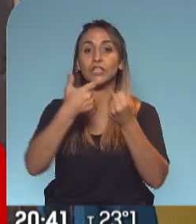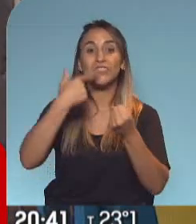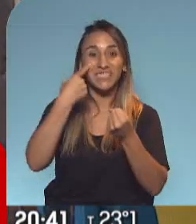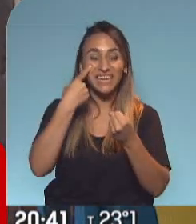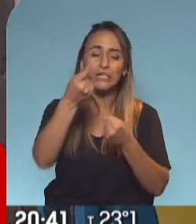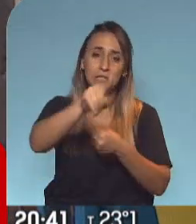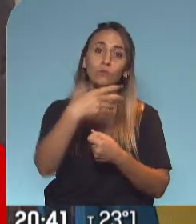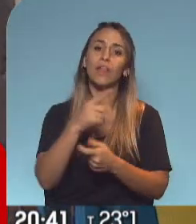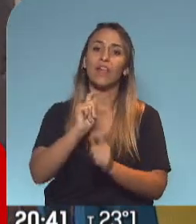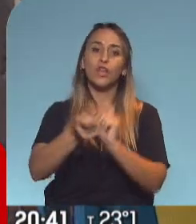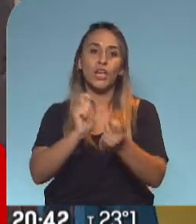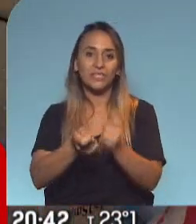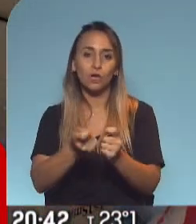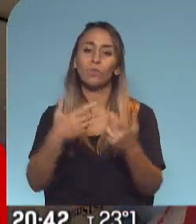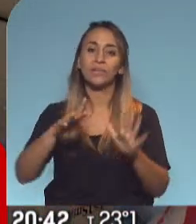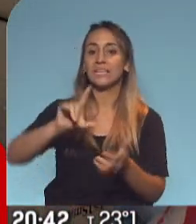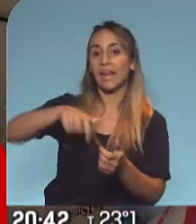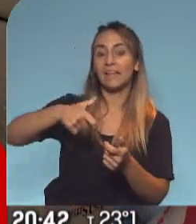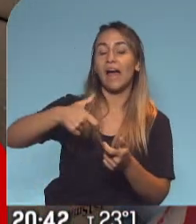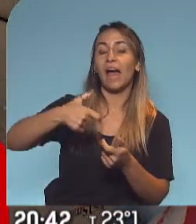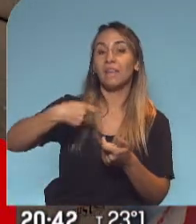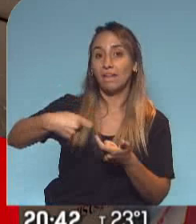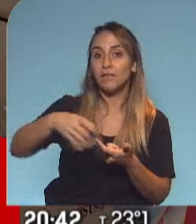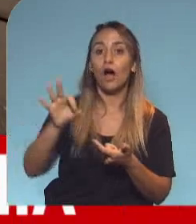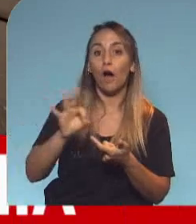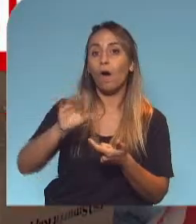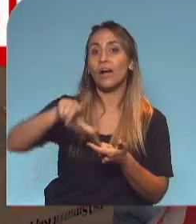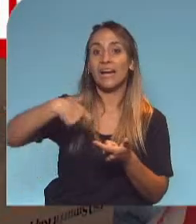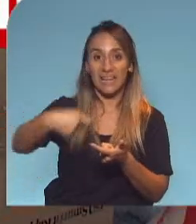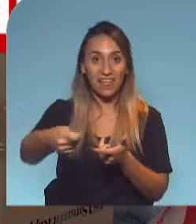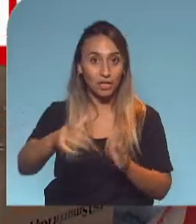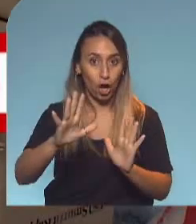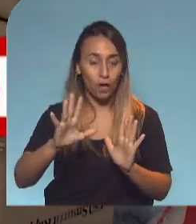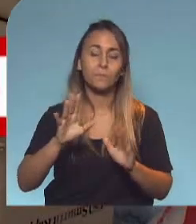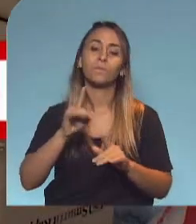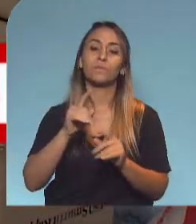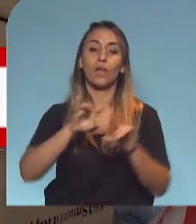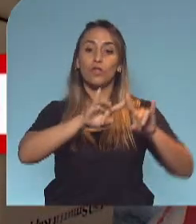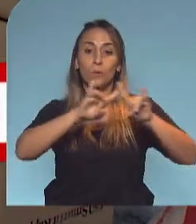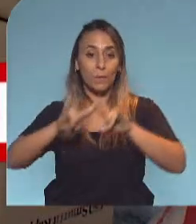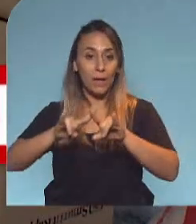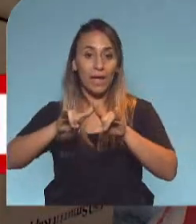que puede ser con tarjeta de débito o de crédito la página de las fundaciones